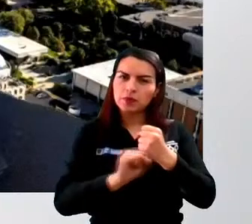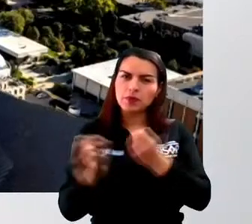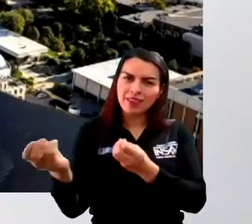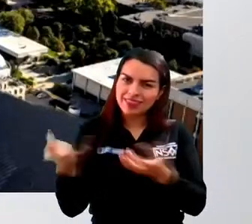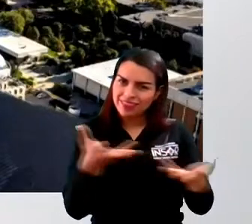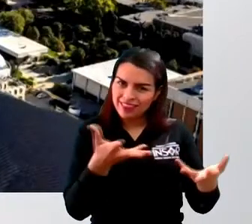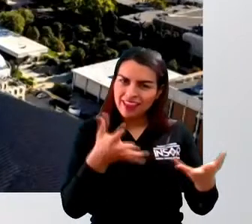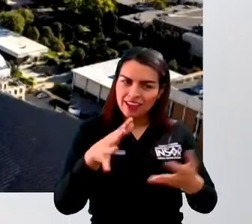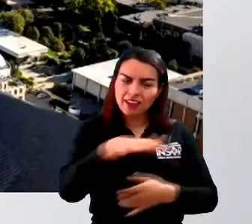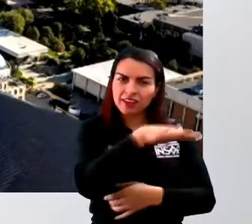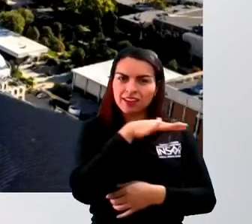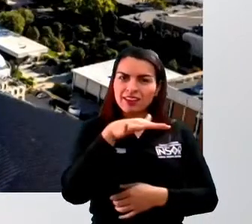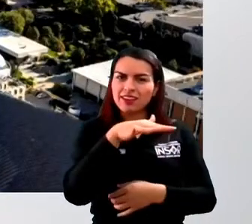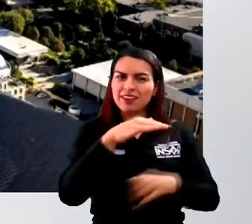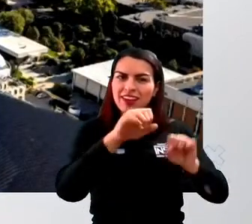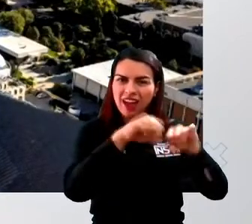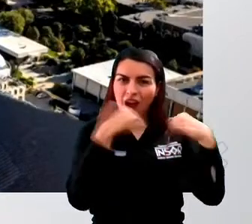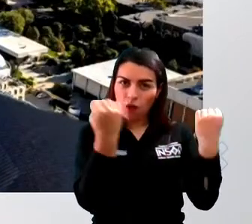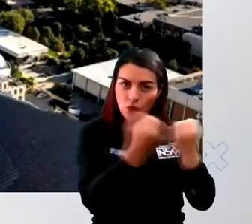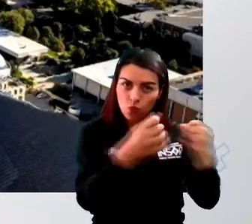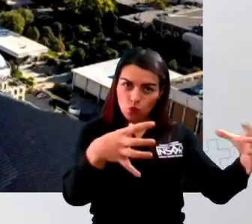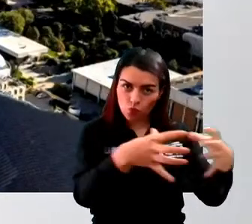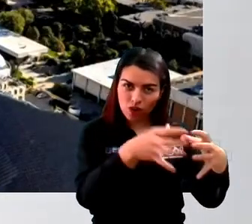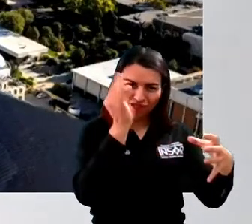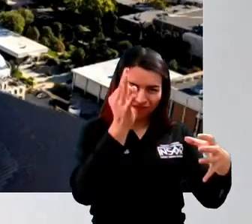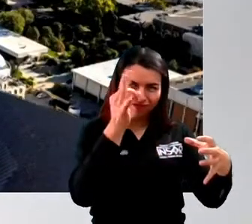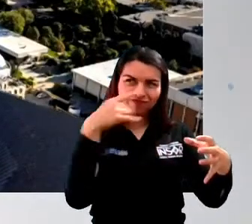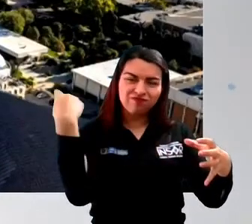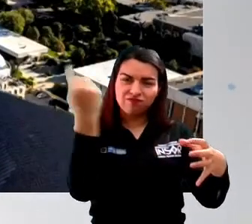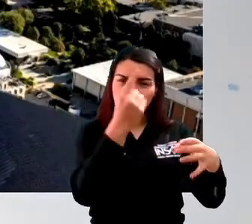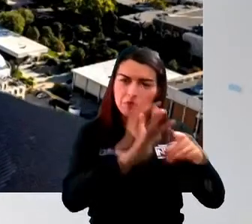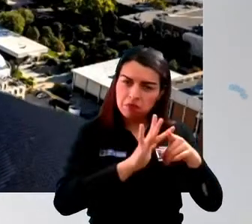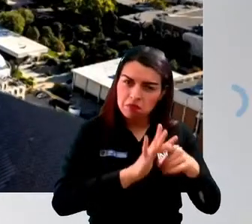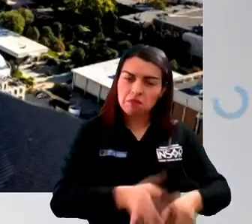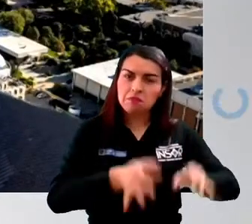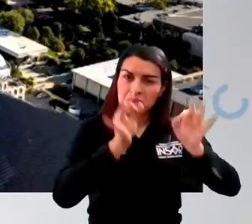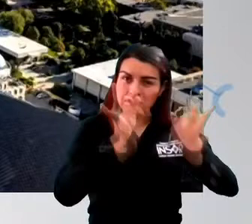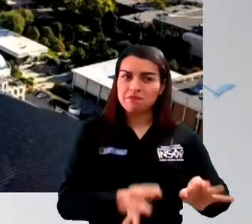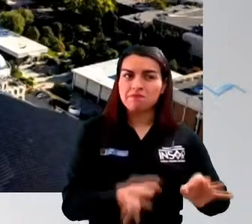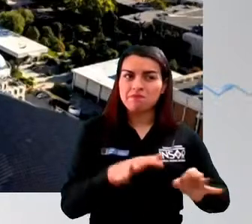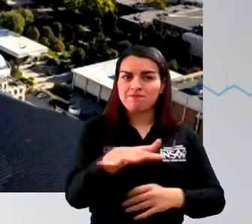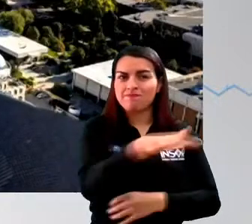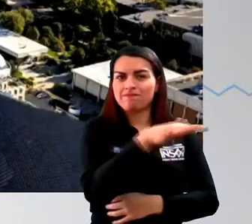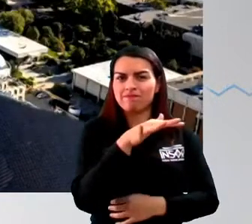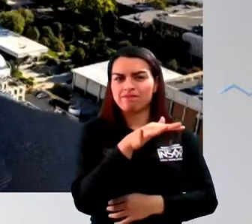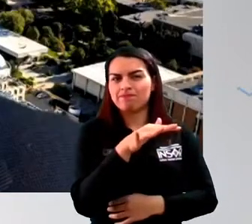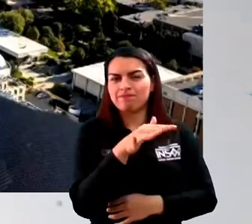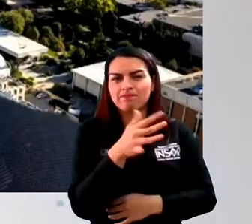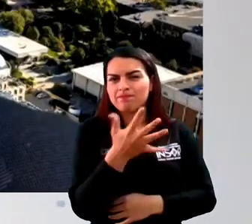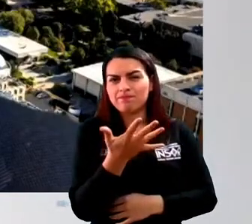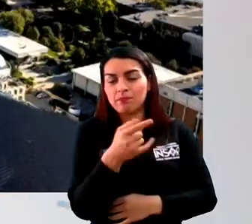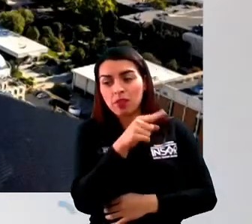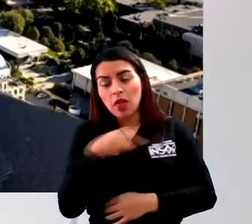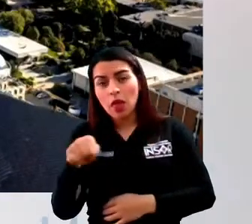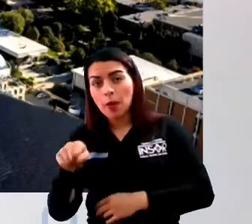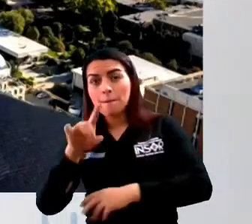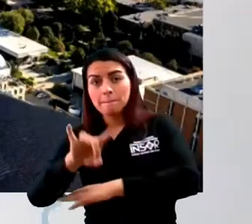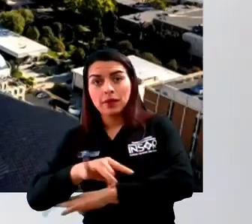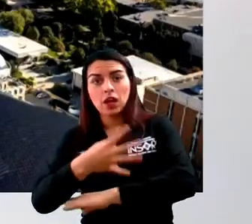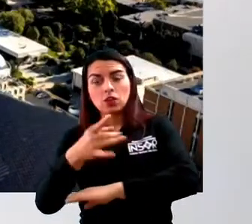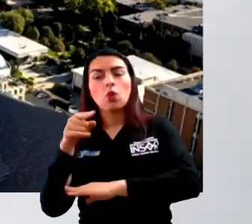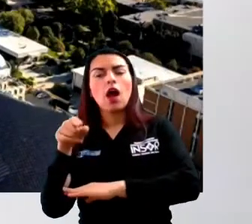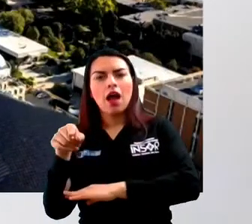en el ambiente tradicional de las escuelas no ha sido replicado en el ambiente virtual. Eso es algo que debemos